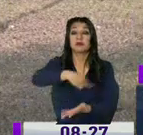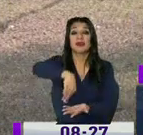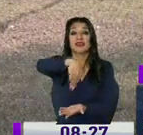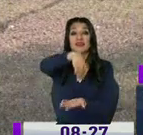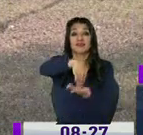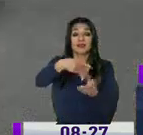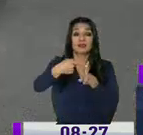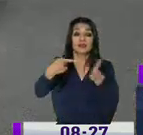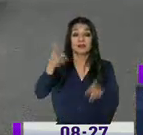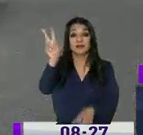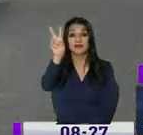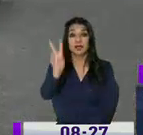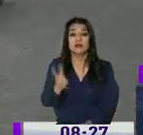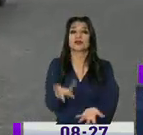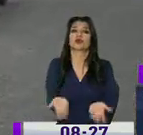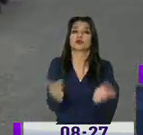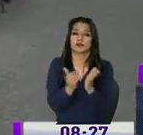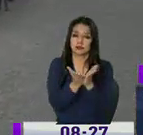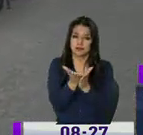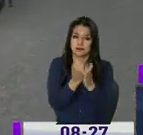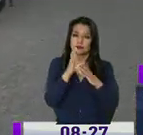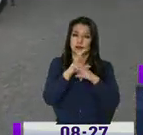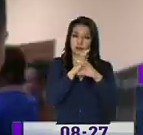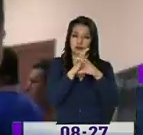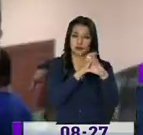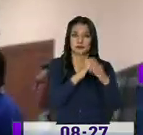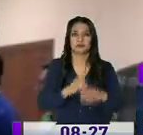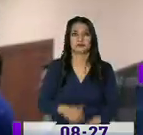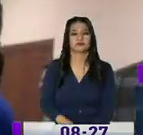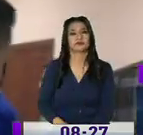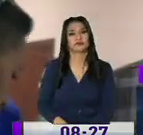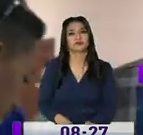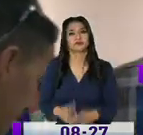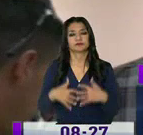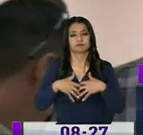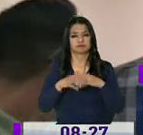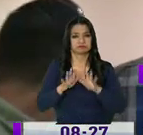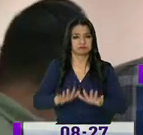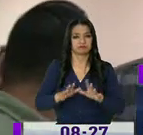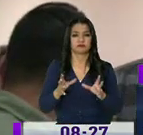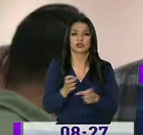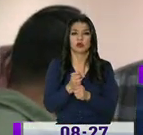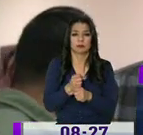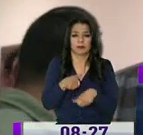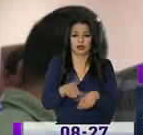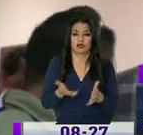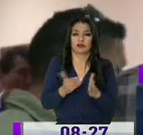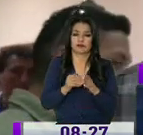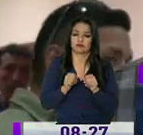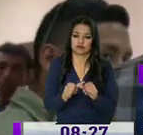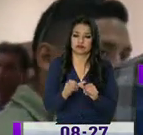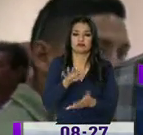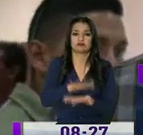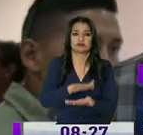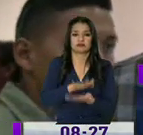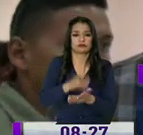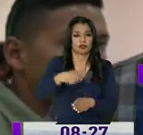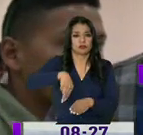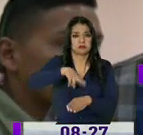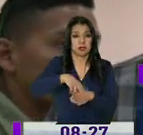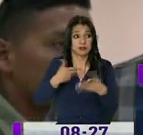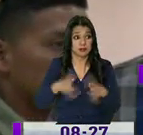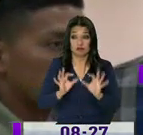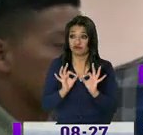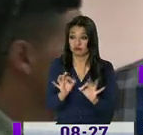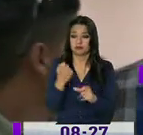este viernes se retoma el servicio de buses urbanos. Vamos a recuperar la estabilidad, la normalidad, y una vez que la recuperemos vamos